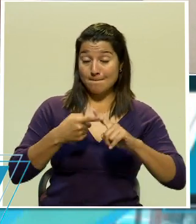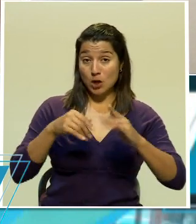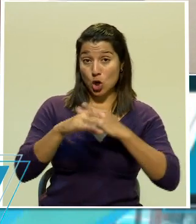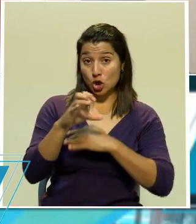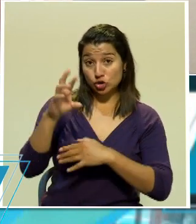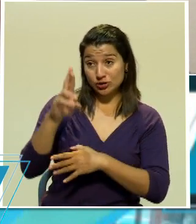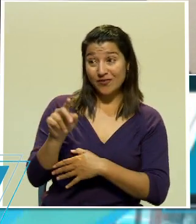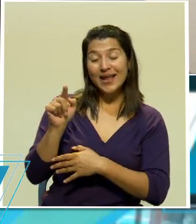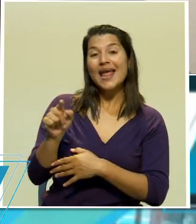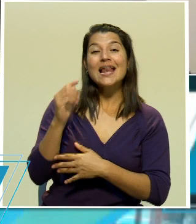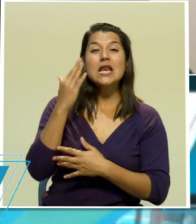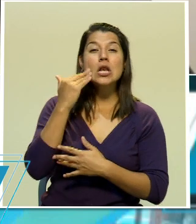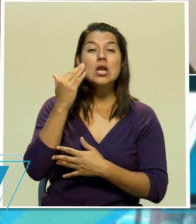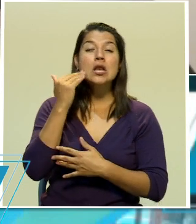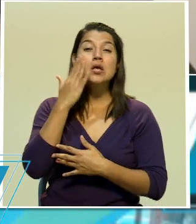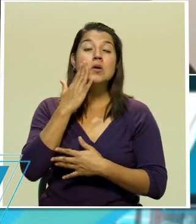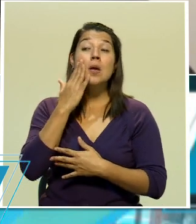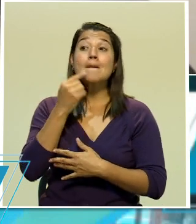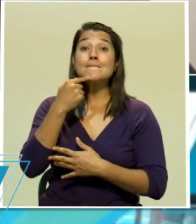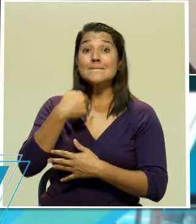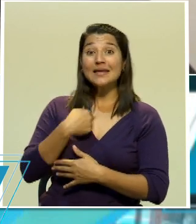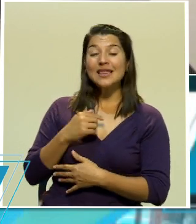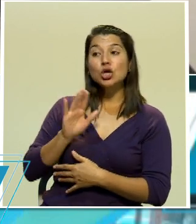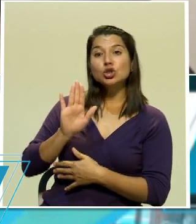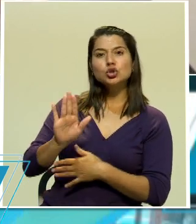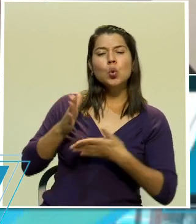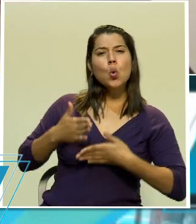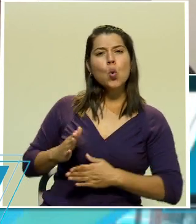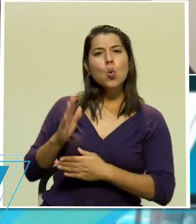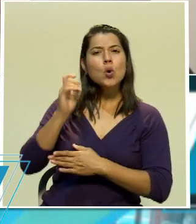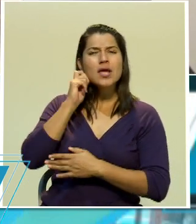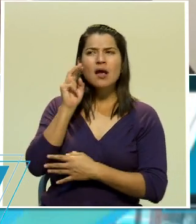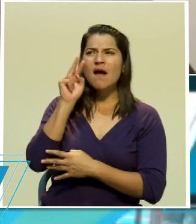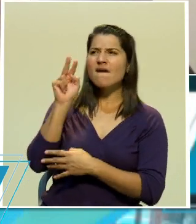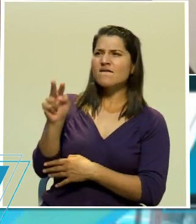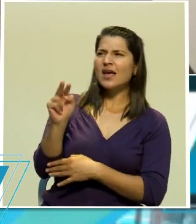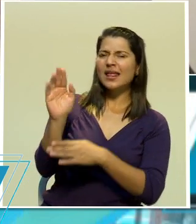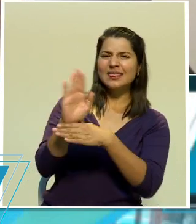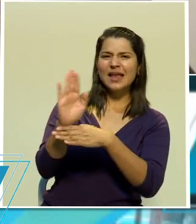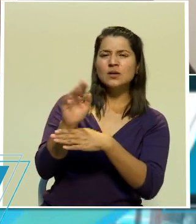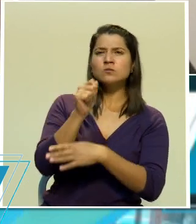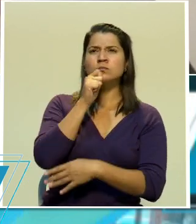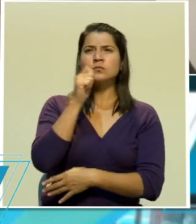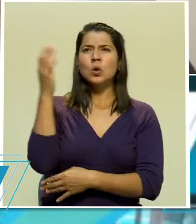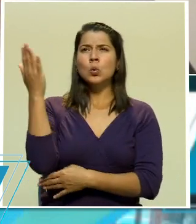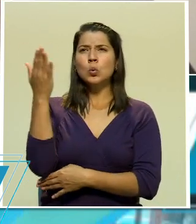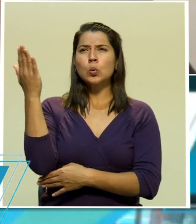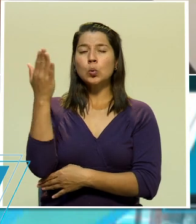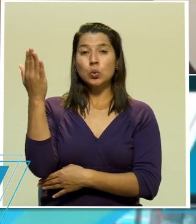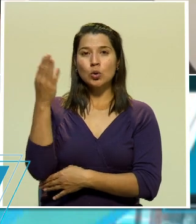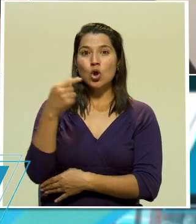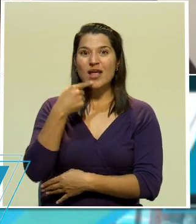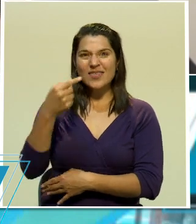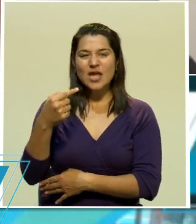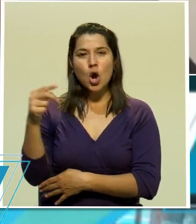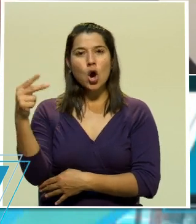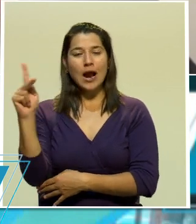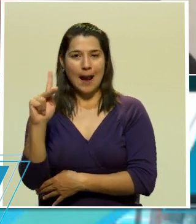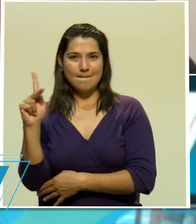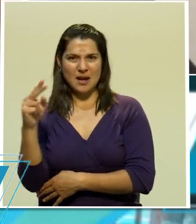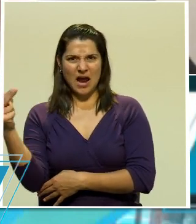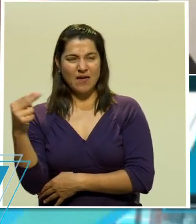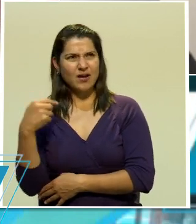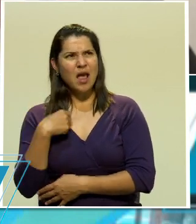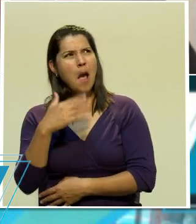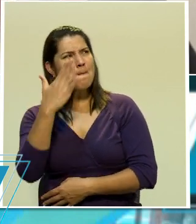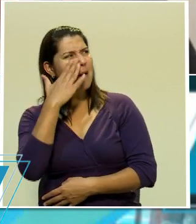es de origen afrodescendiente y me decía que su hija veía la televisión, el discurso de Kamala Harris y ella le decía, mamá, ella se ve como yo.